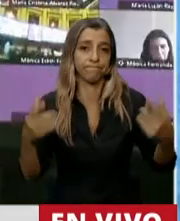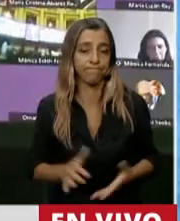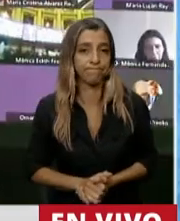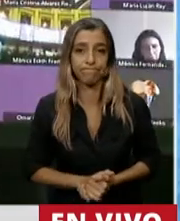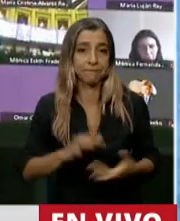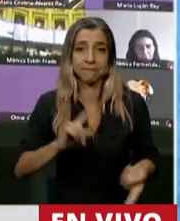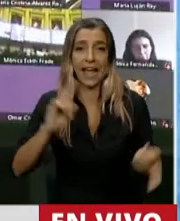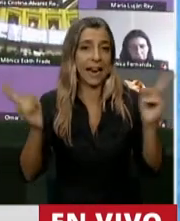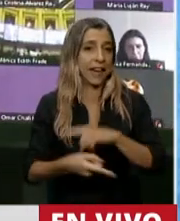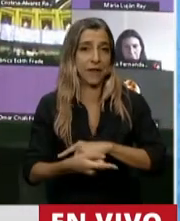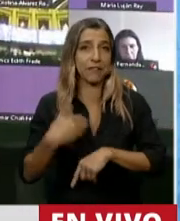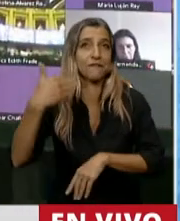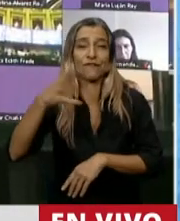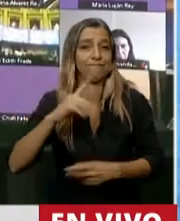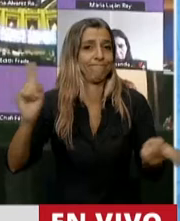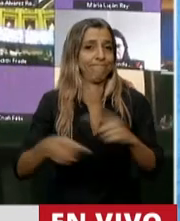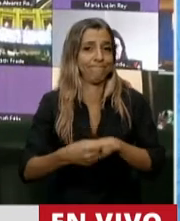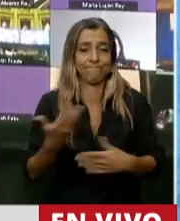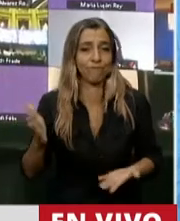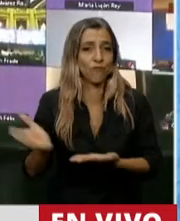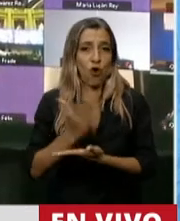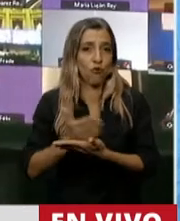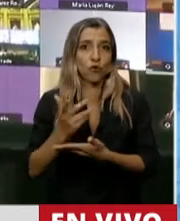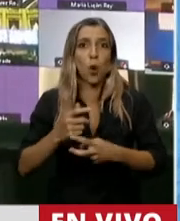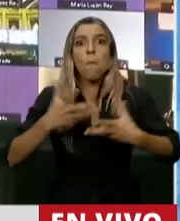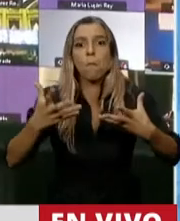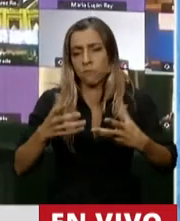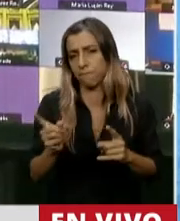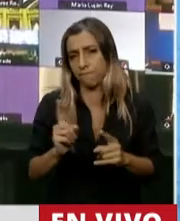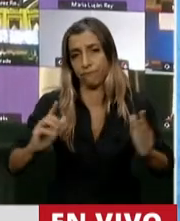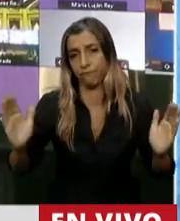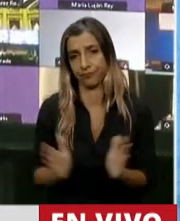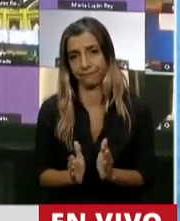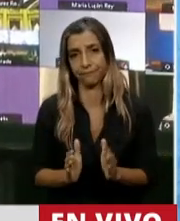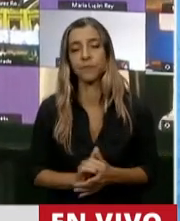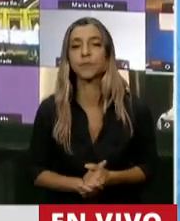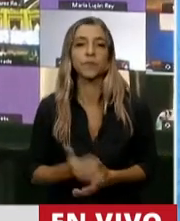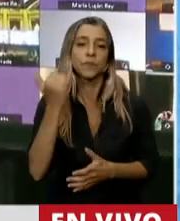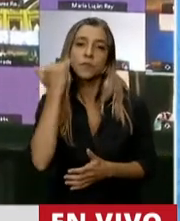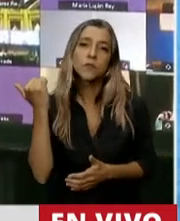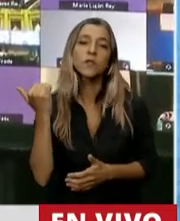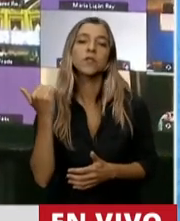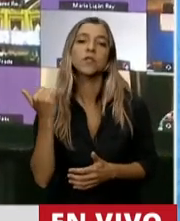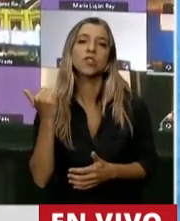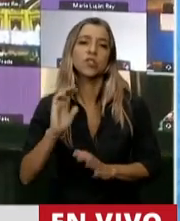a lo que es un mejoramiento de la producción. Esto lo han establecido muy bien